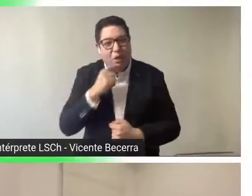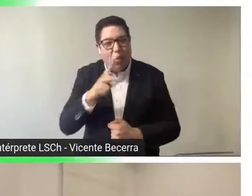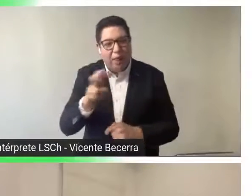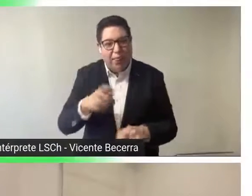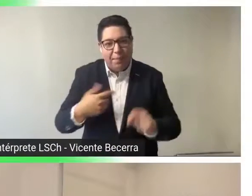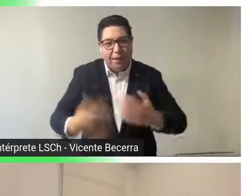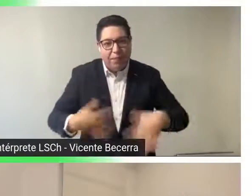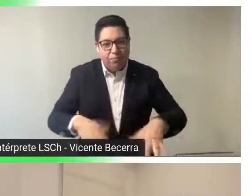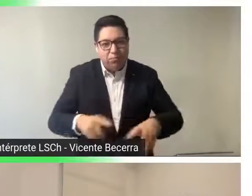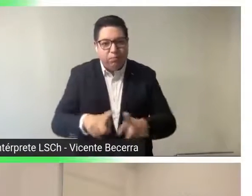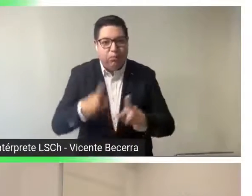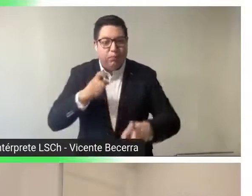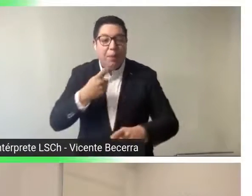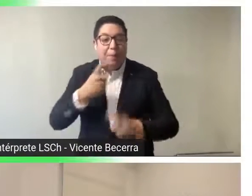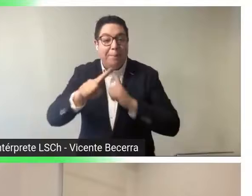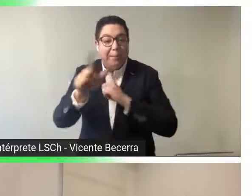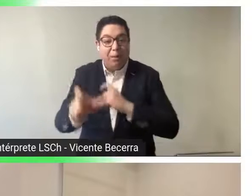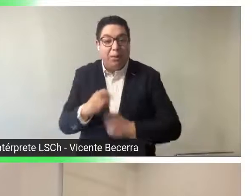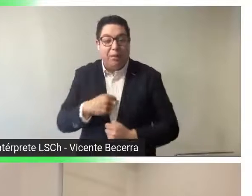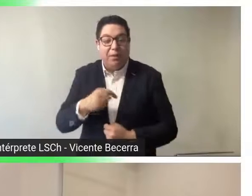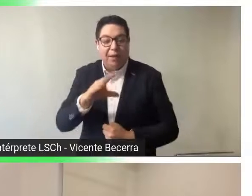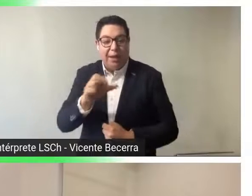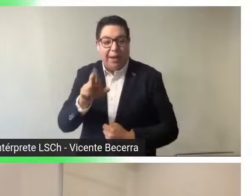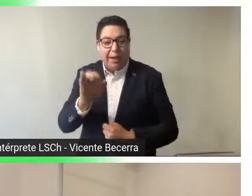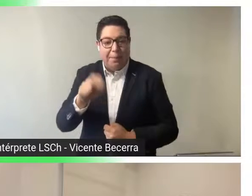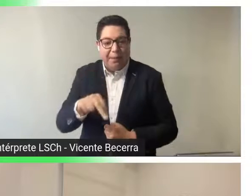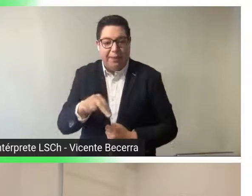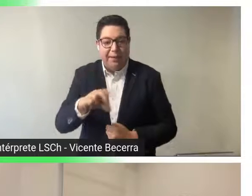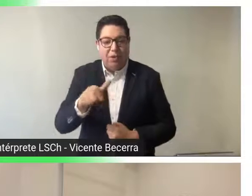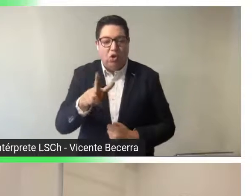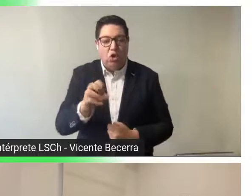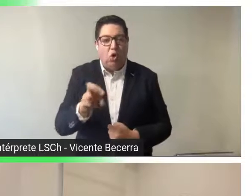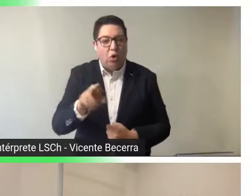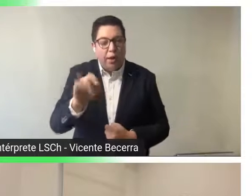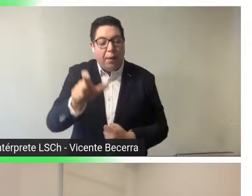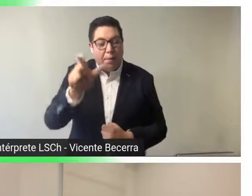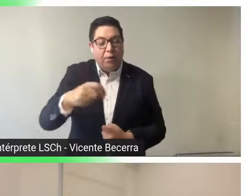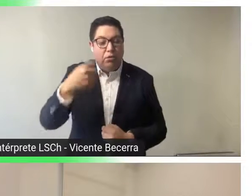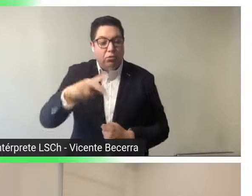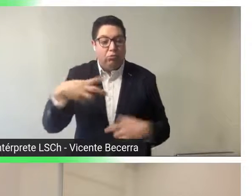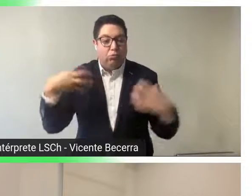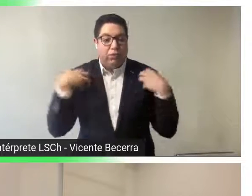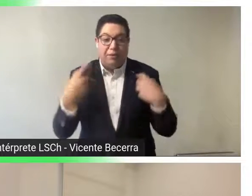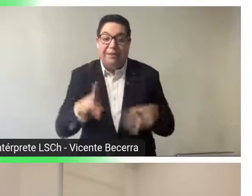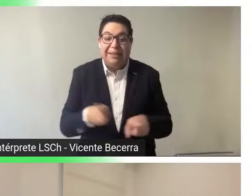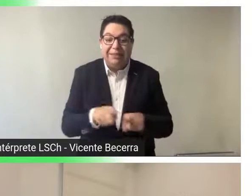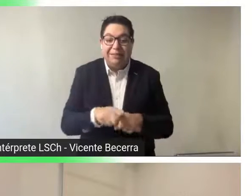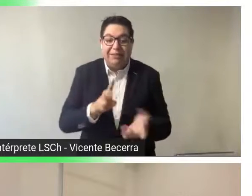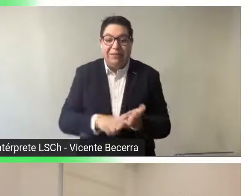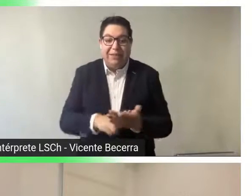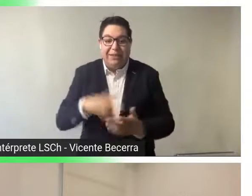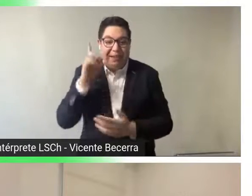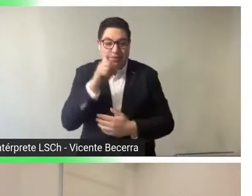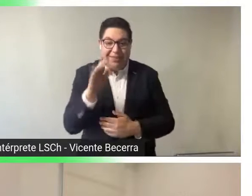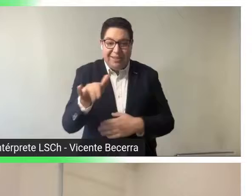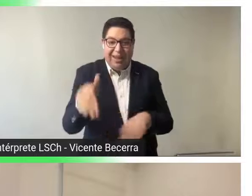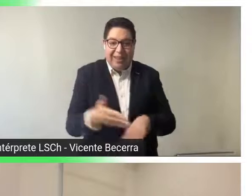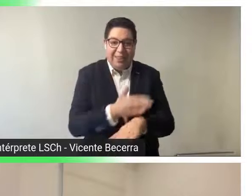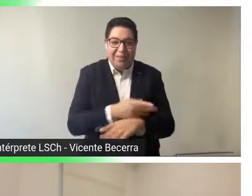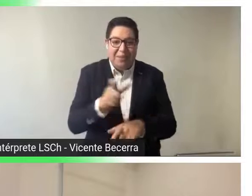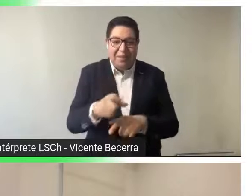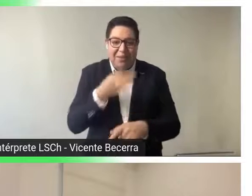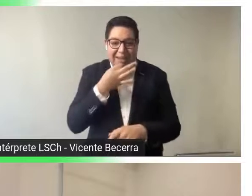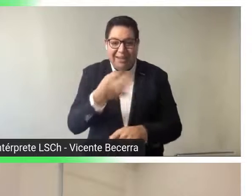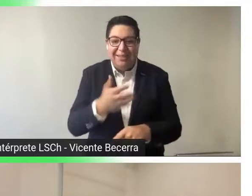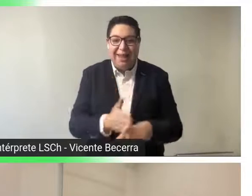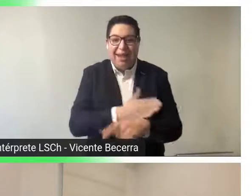mucha fuerza y ahí preguntarle quizás a Carmen Gloria, desde tu rol, te tocó un rol difícil, complejo, ya lo adelantaba Paula, en lo que fue el